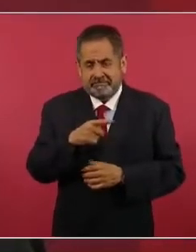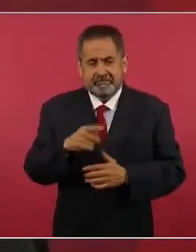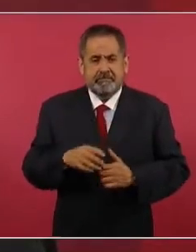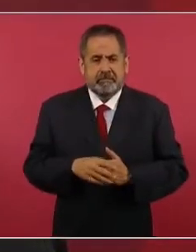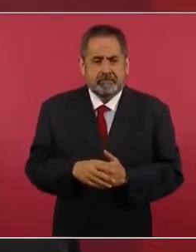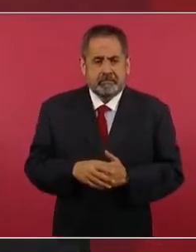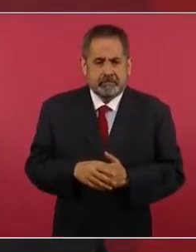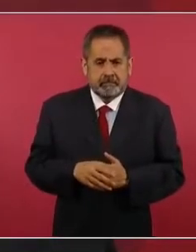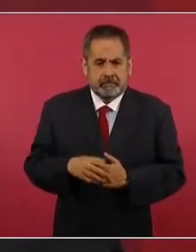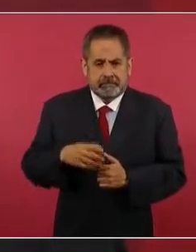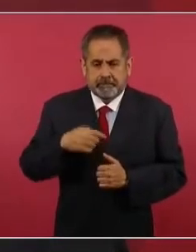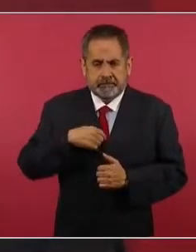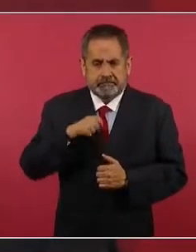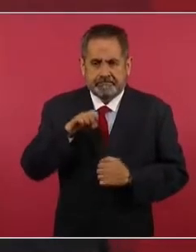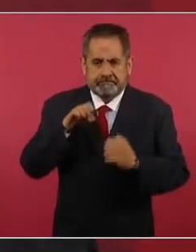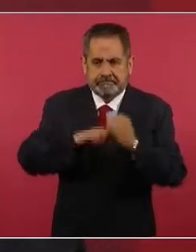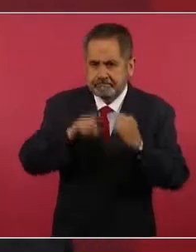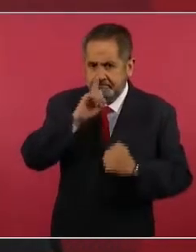y yo no digo mentiras,